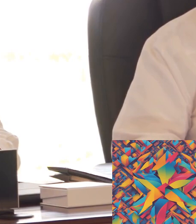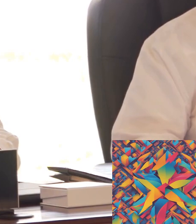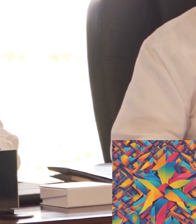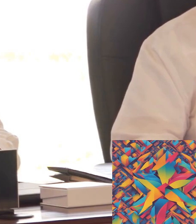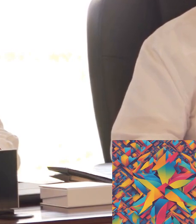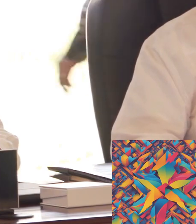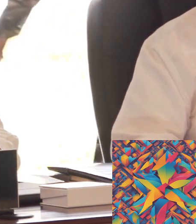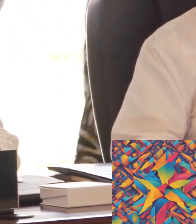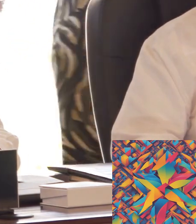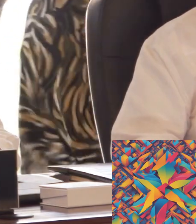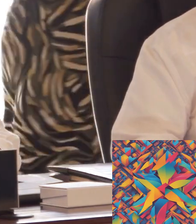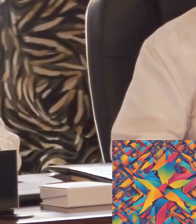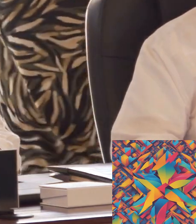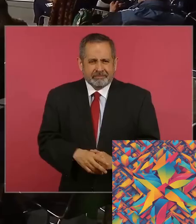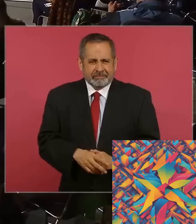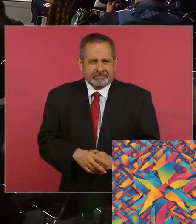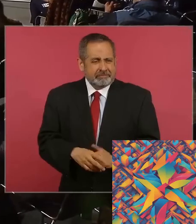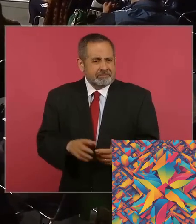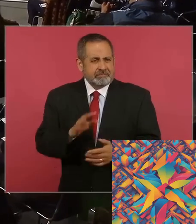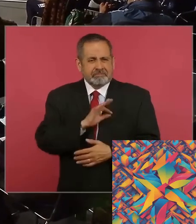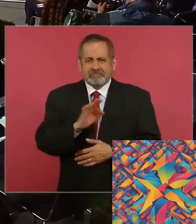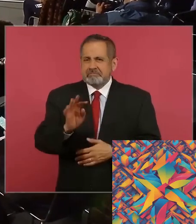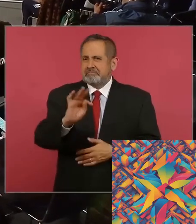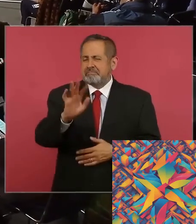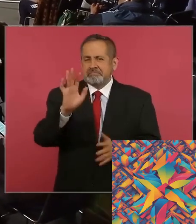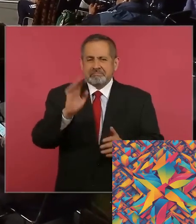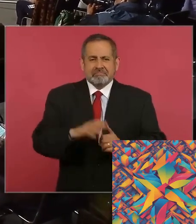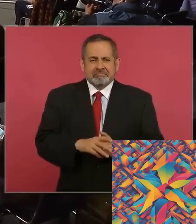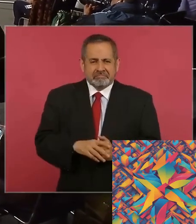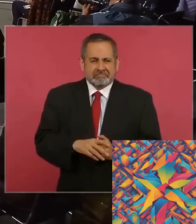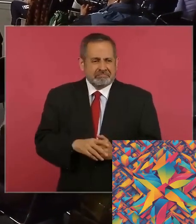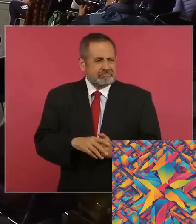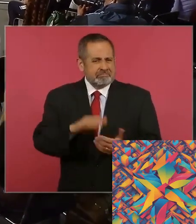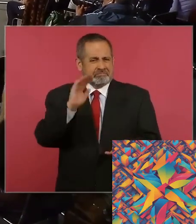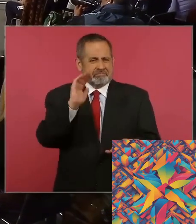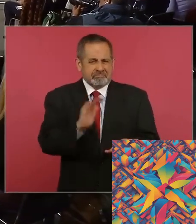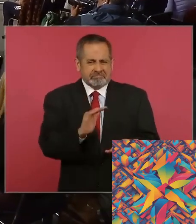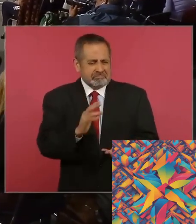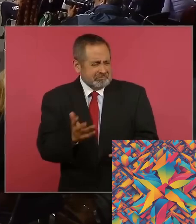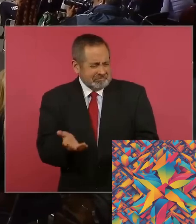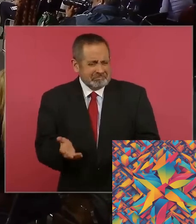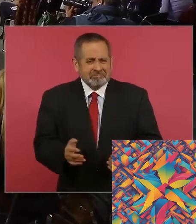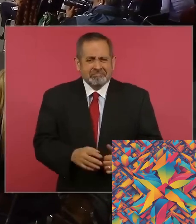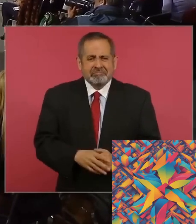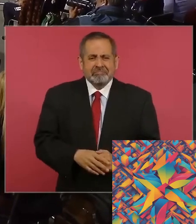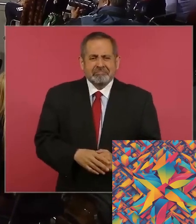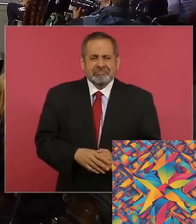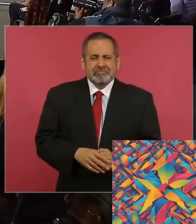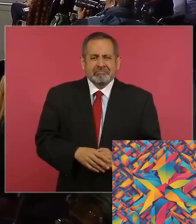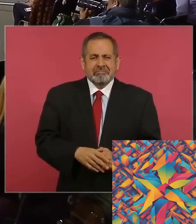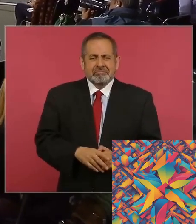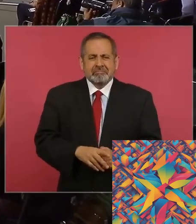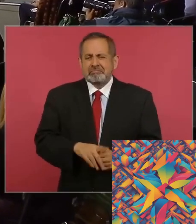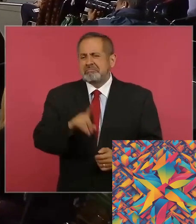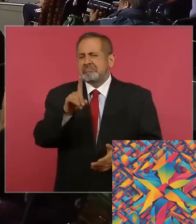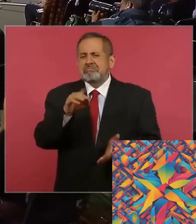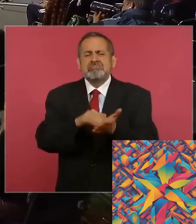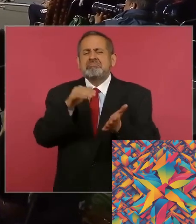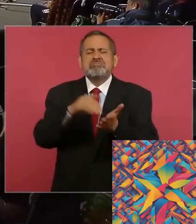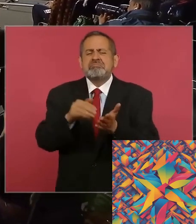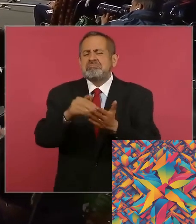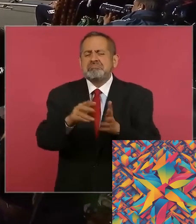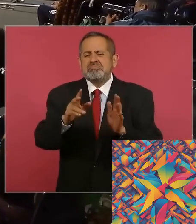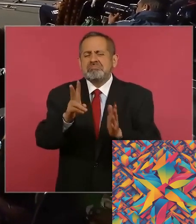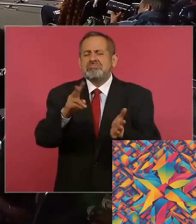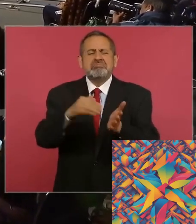apoyo del presidente a Samuel García no solo refuerza la legitimidad de su gobierno, sino que también envía un mensaje de esperanza a la población de Nuevo León